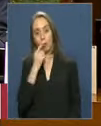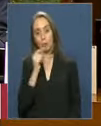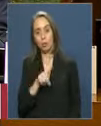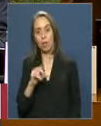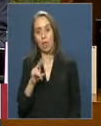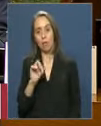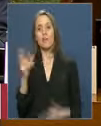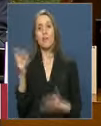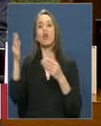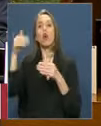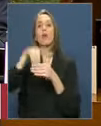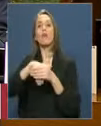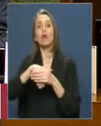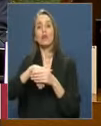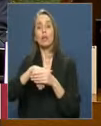Saldívar, ¿cómo vota?